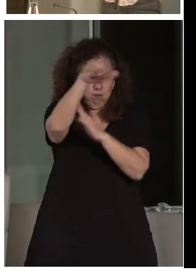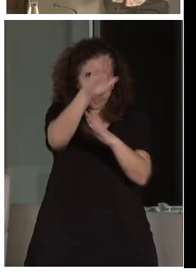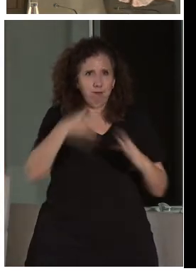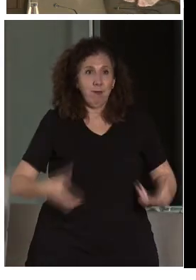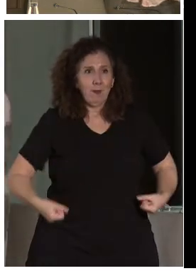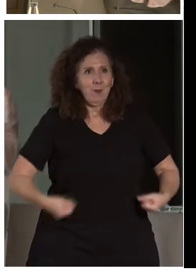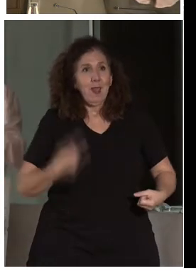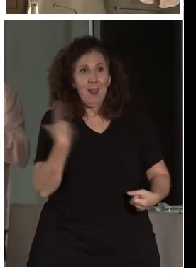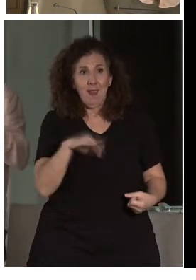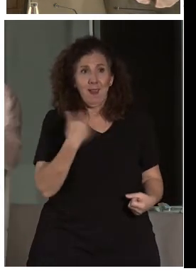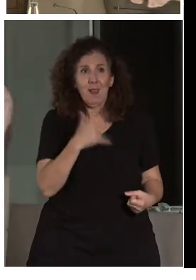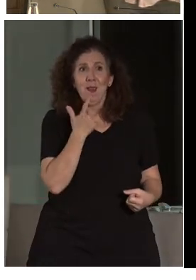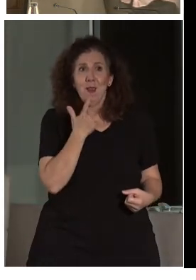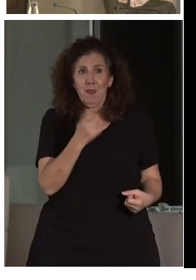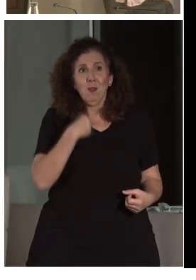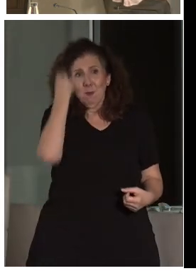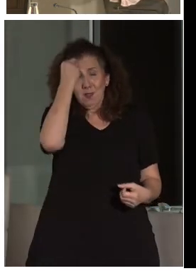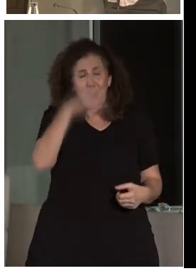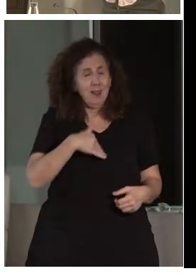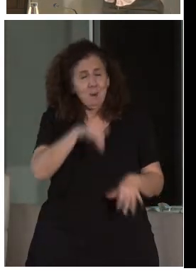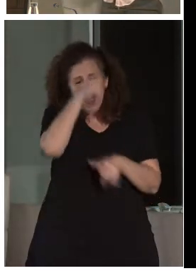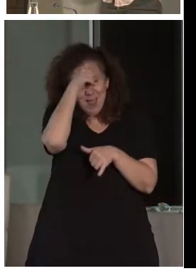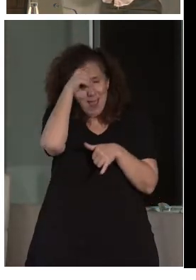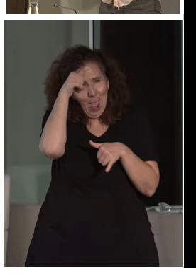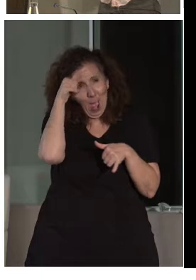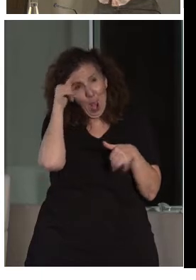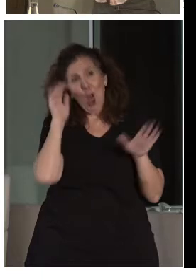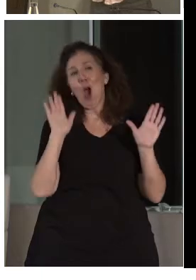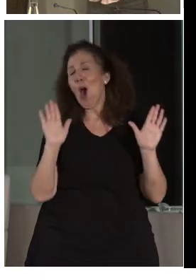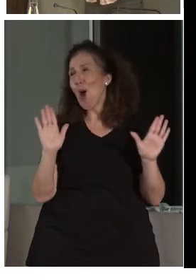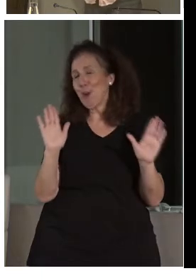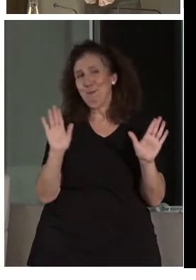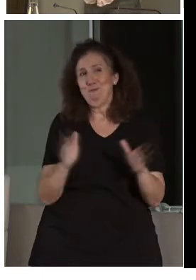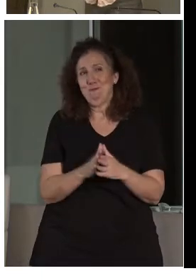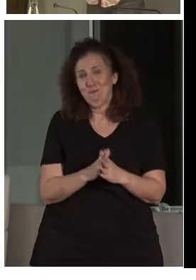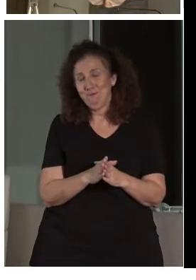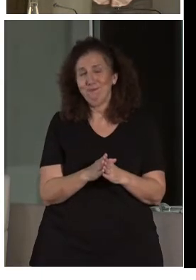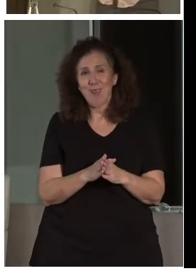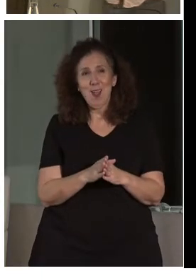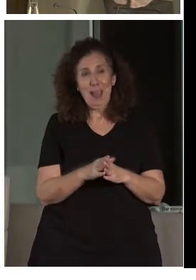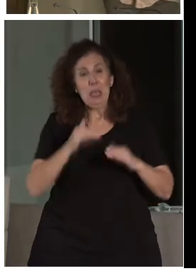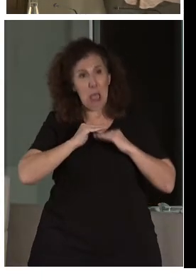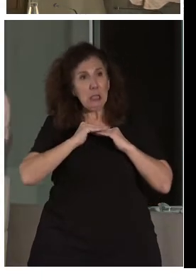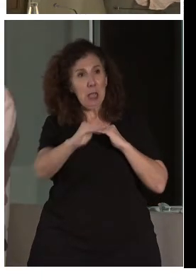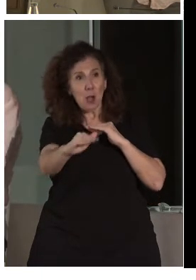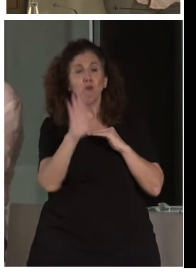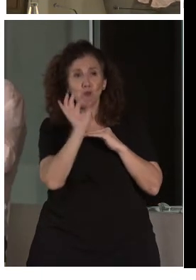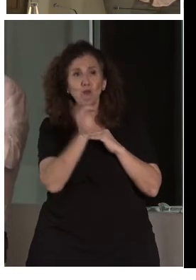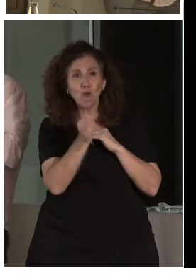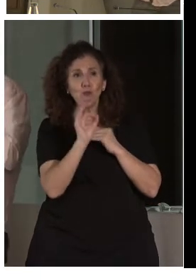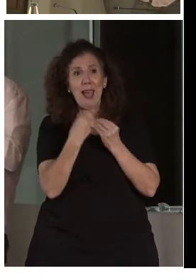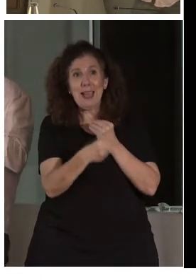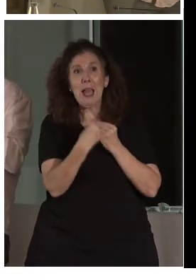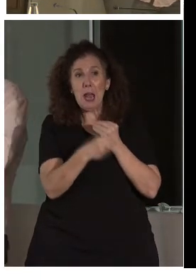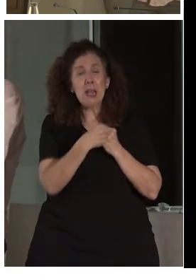se empieza a complicar. Veis que en Canarias siempre hace calor, como podéis apreciar, ¿eh? Y es ya no. Esto